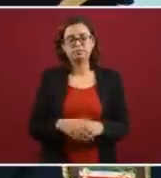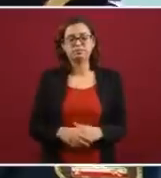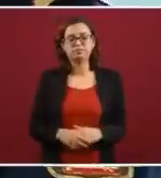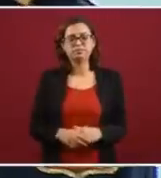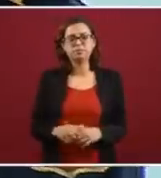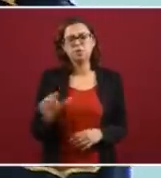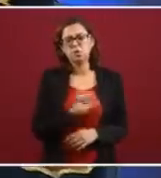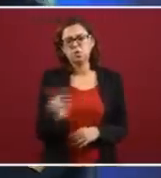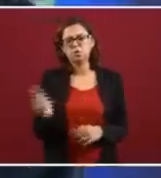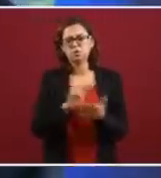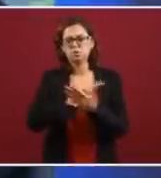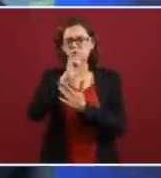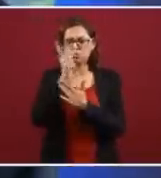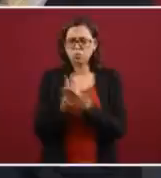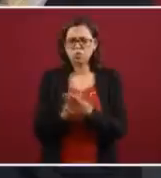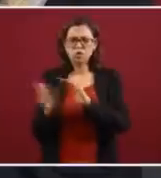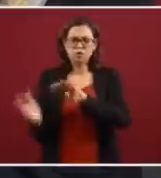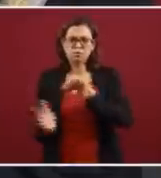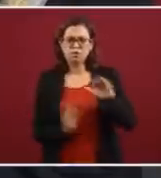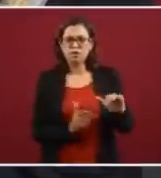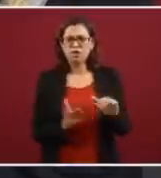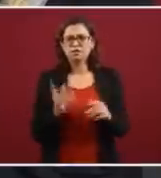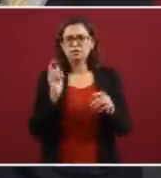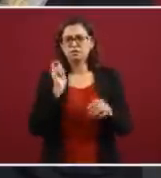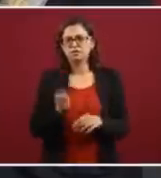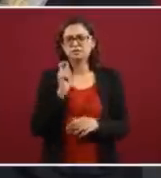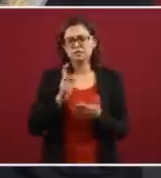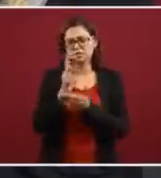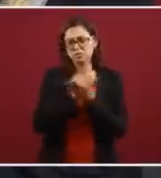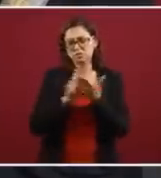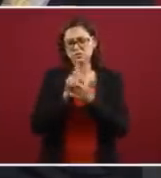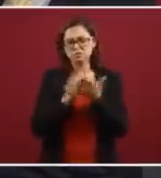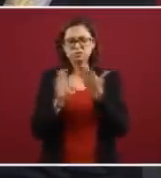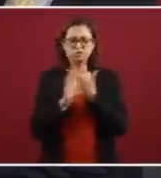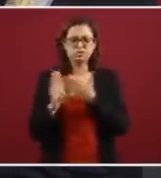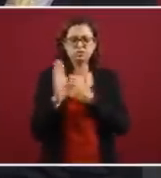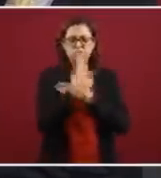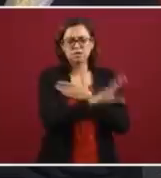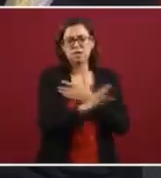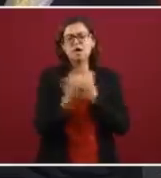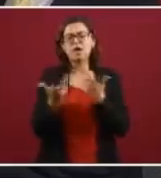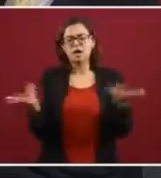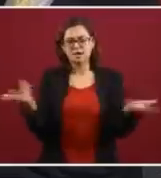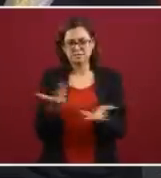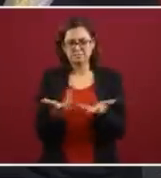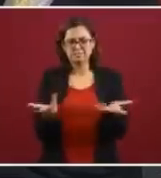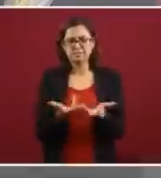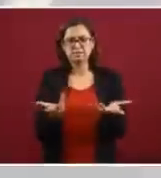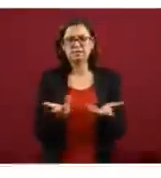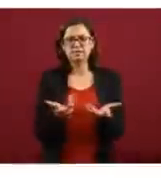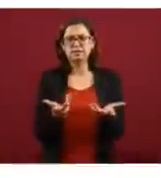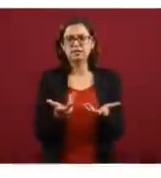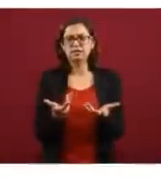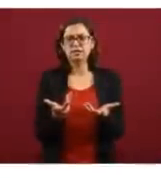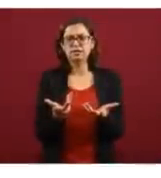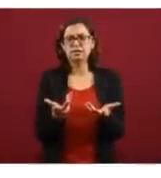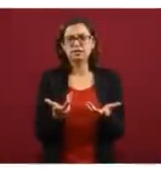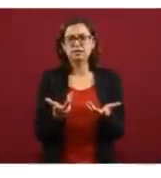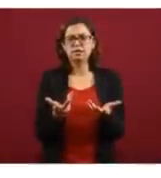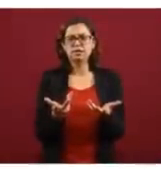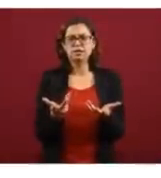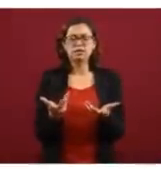Otro de los programas, la erradicación de enervantes que se realiza por parte de Fuerzas Armadas, tenemos